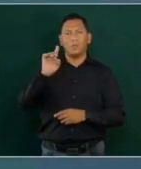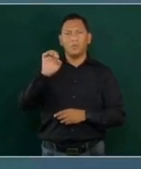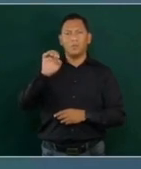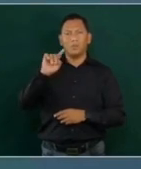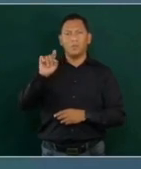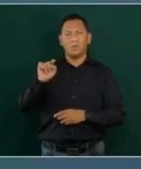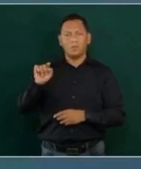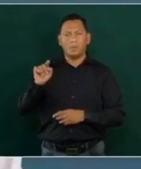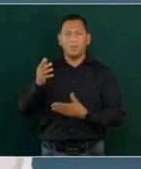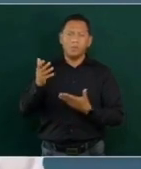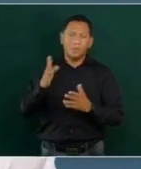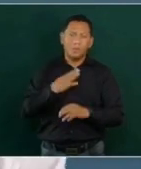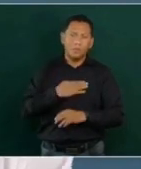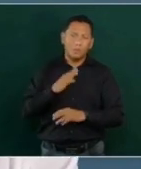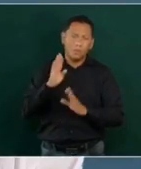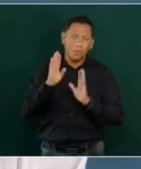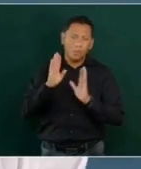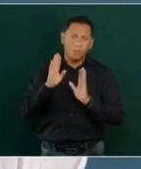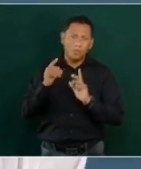Bueno,